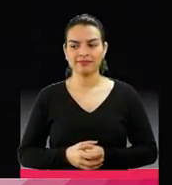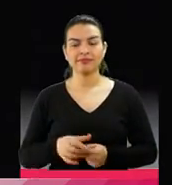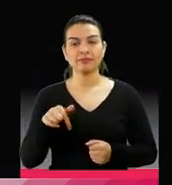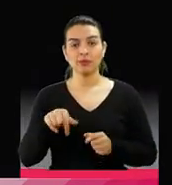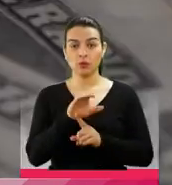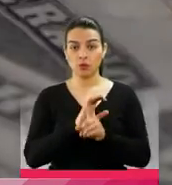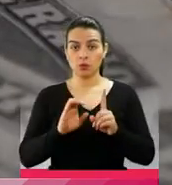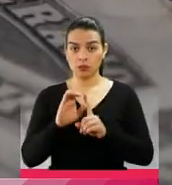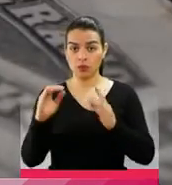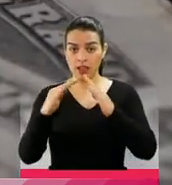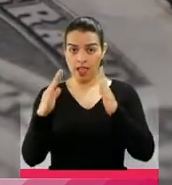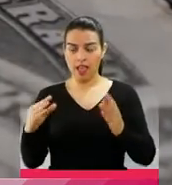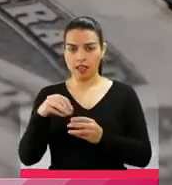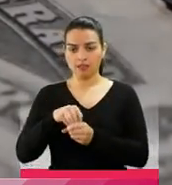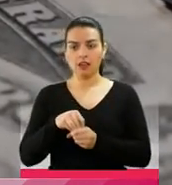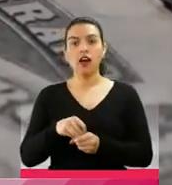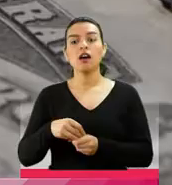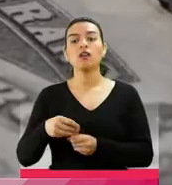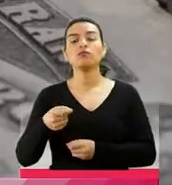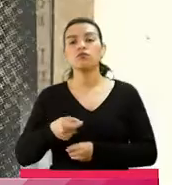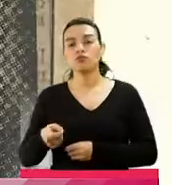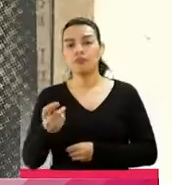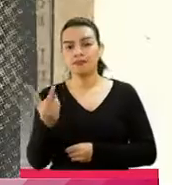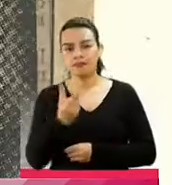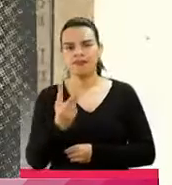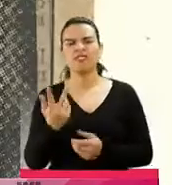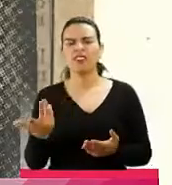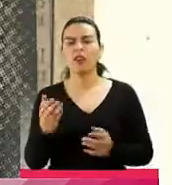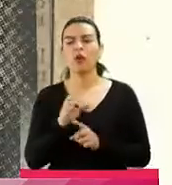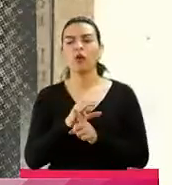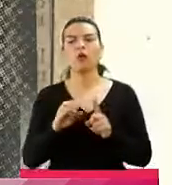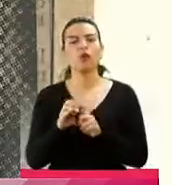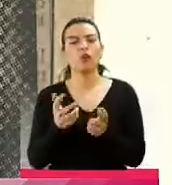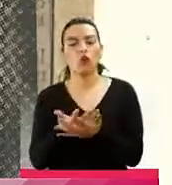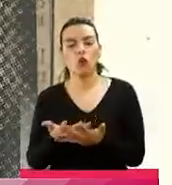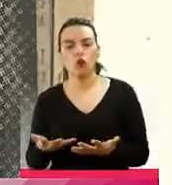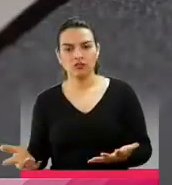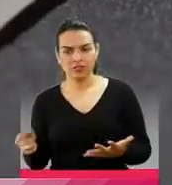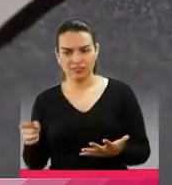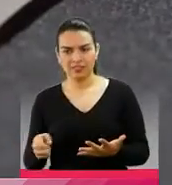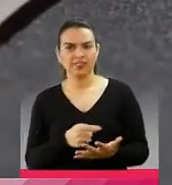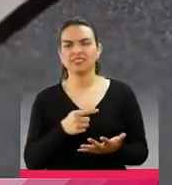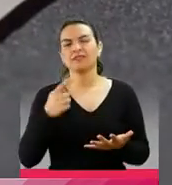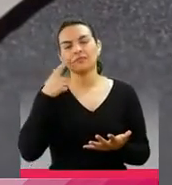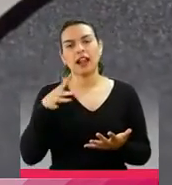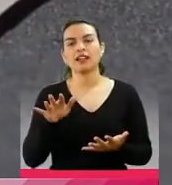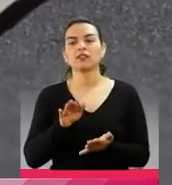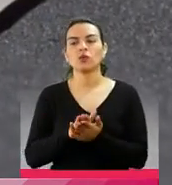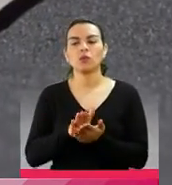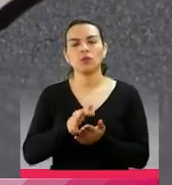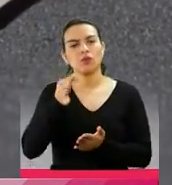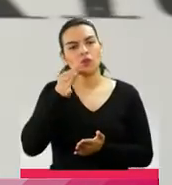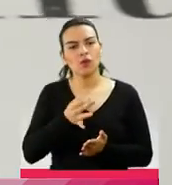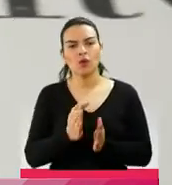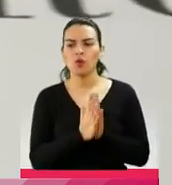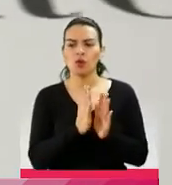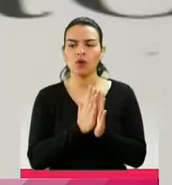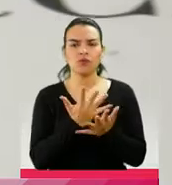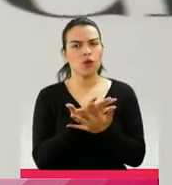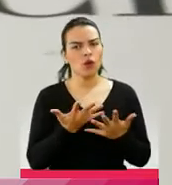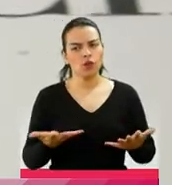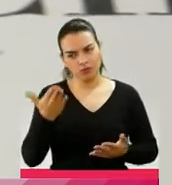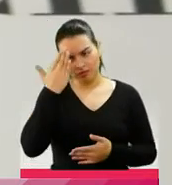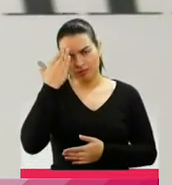atrae este viernes la historia de las cosas una serie de tipo documental que nos cuenta la historia de objetos que reposan en la colección de la